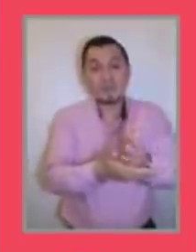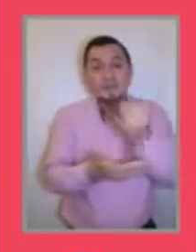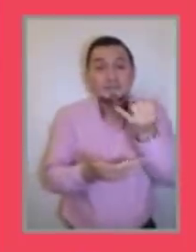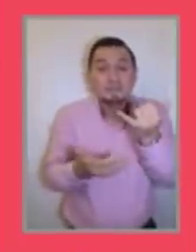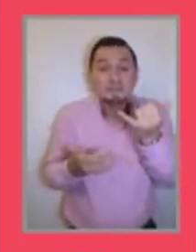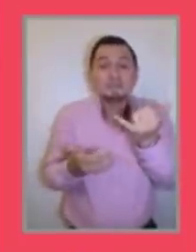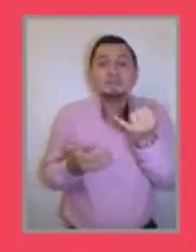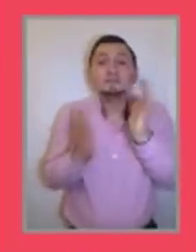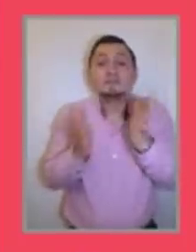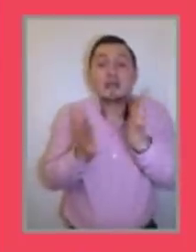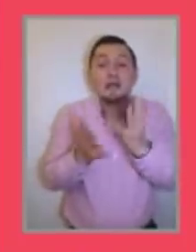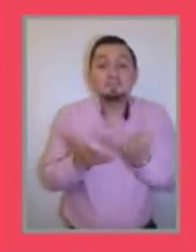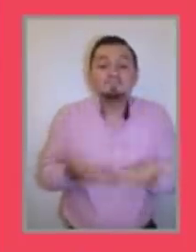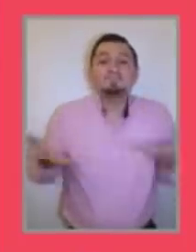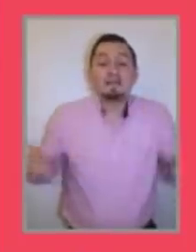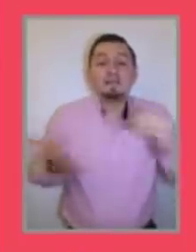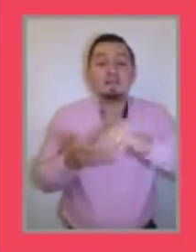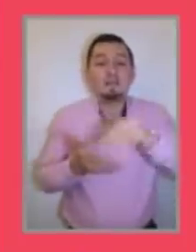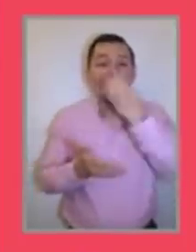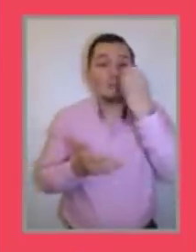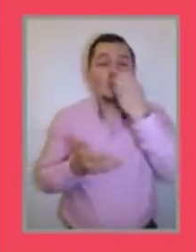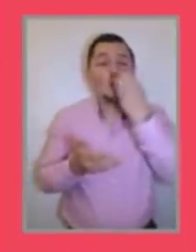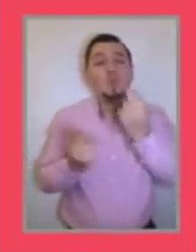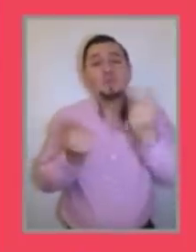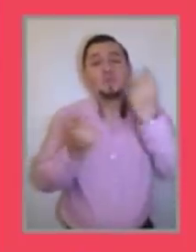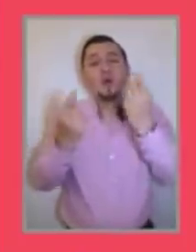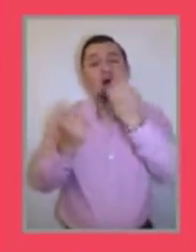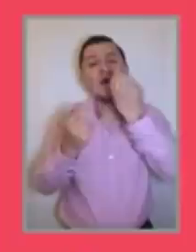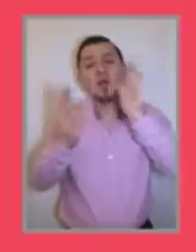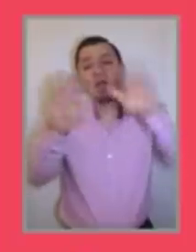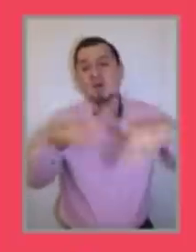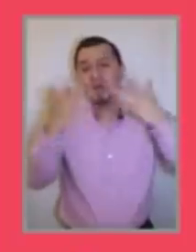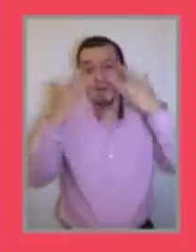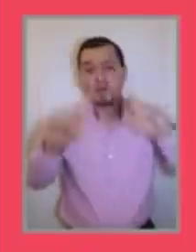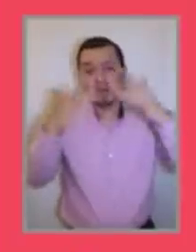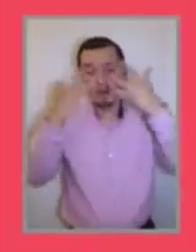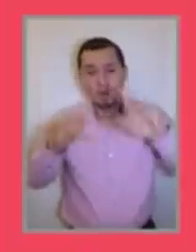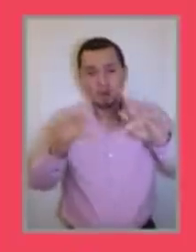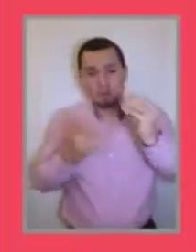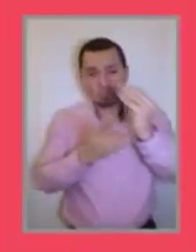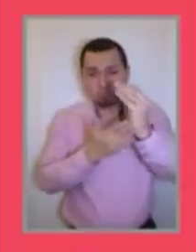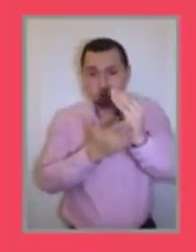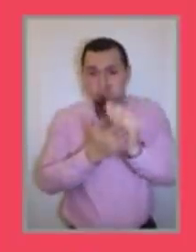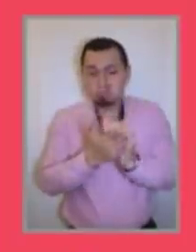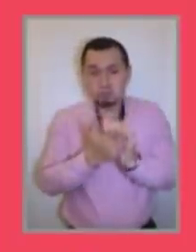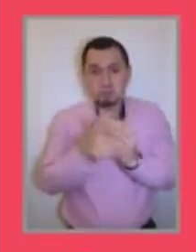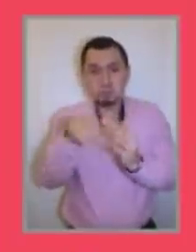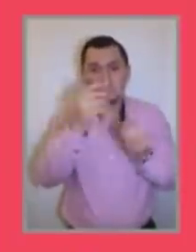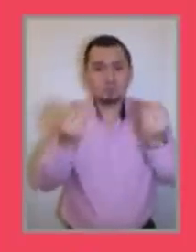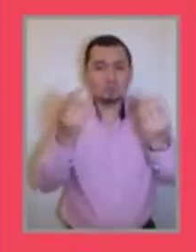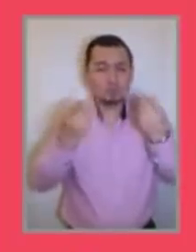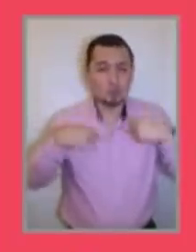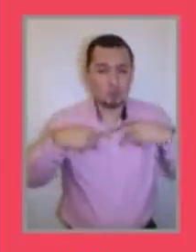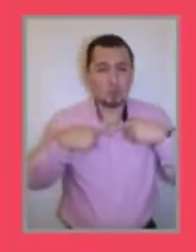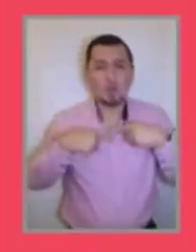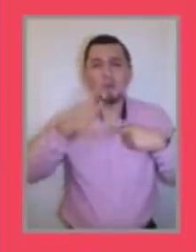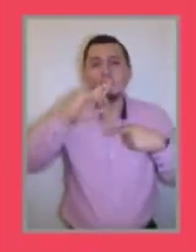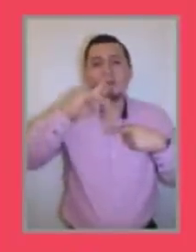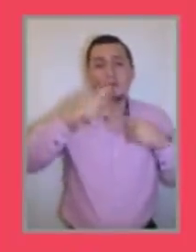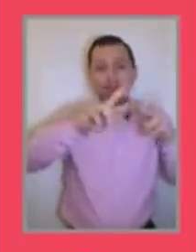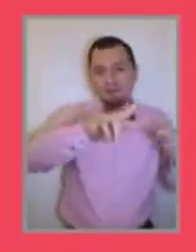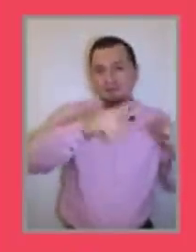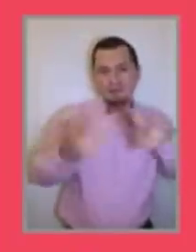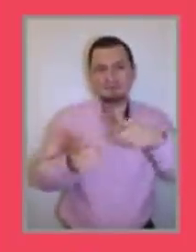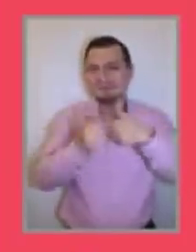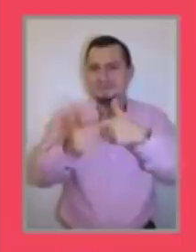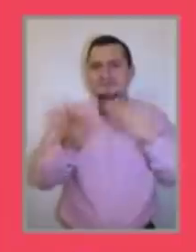supuesto, el riesgo de abandono escolar. Es algo que hemos estado muy atentos a evitar y tenemos una estrategia concreta para disminuirlo